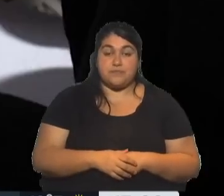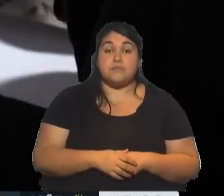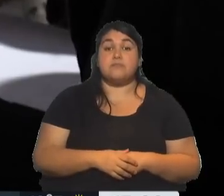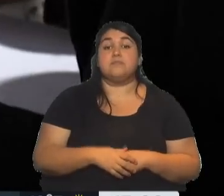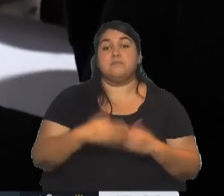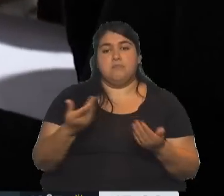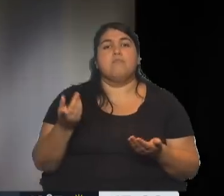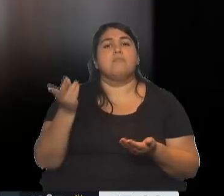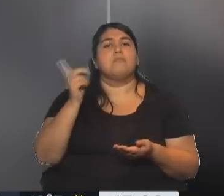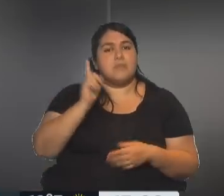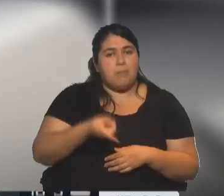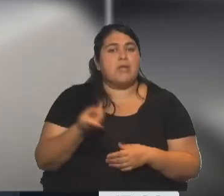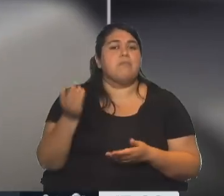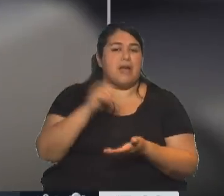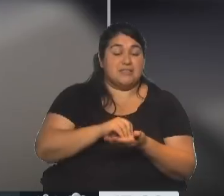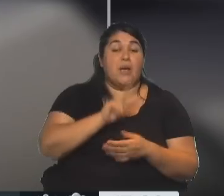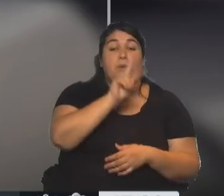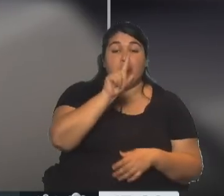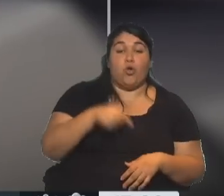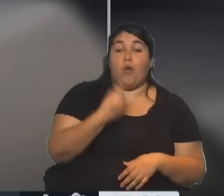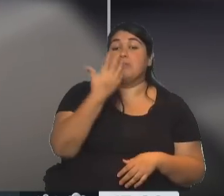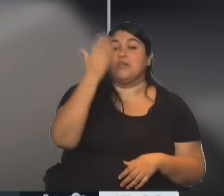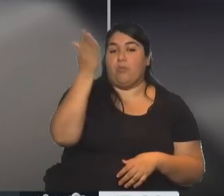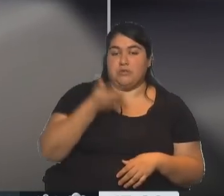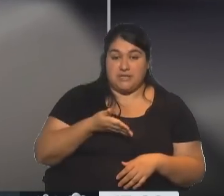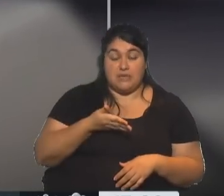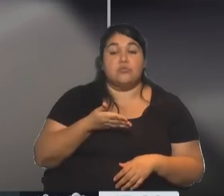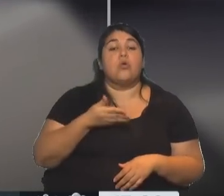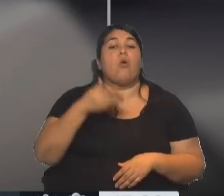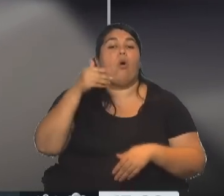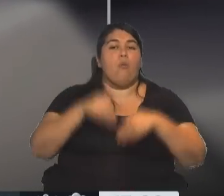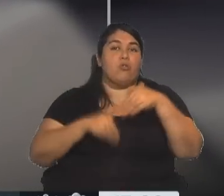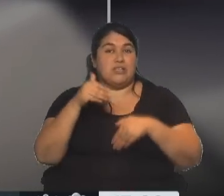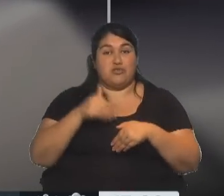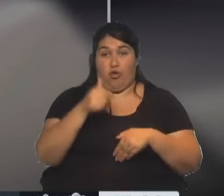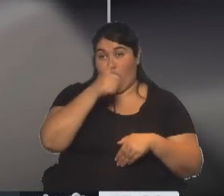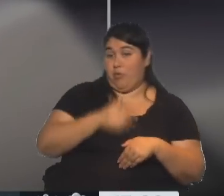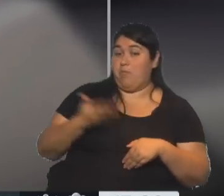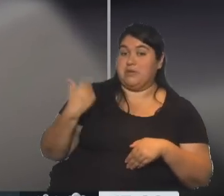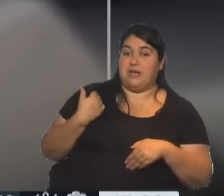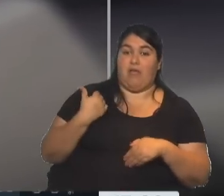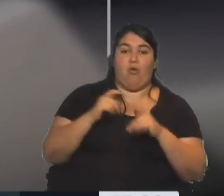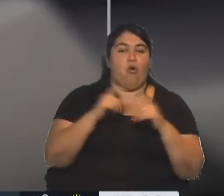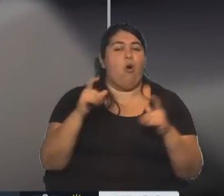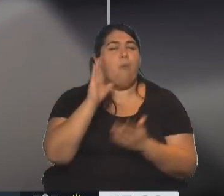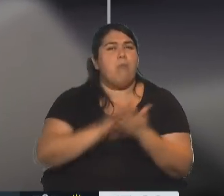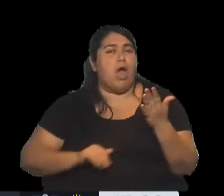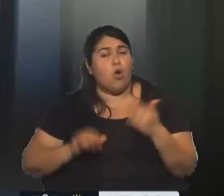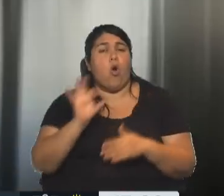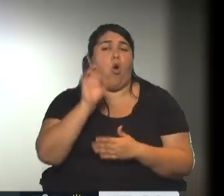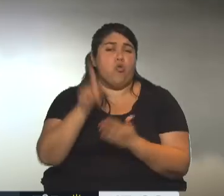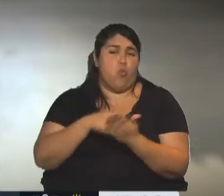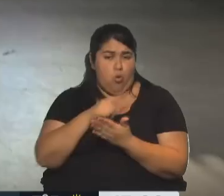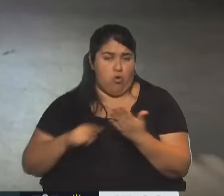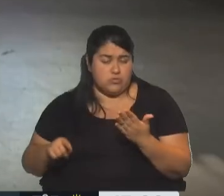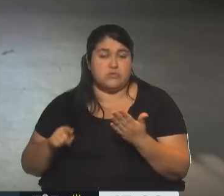suma otro dato clave. Un 21,5% de los votos del pasado domingo fueron en blanco o nulos, evidenciando